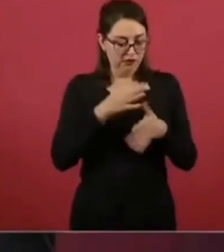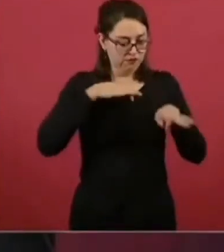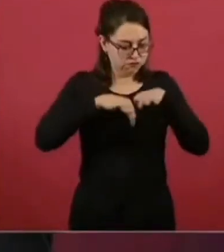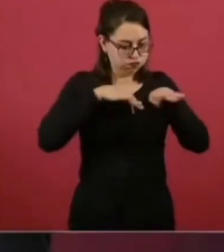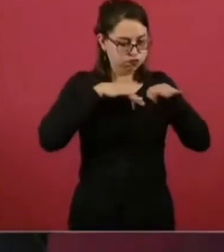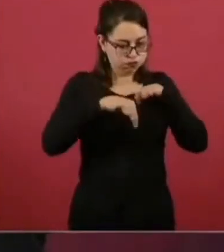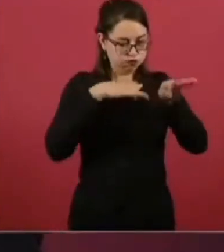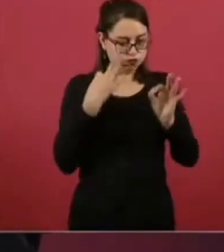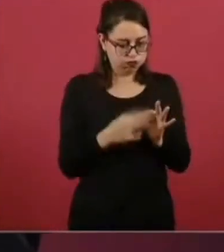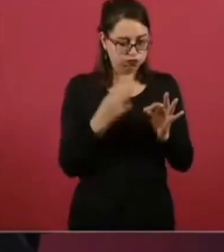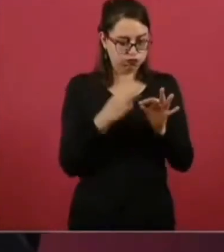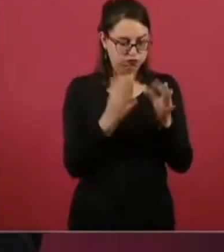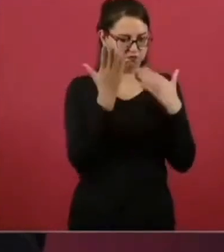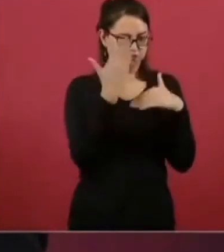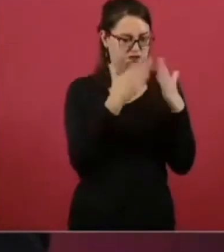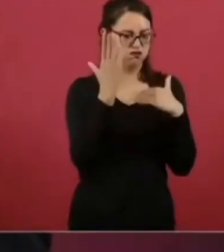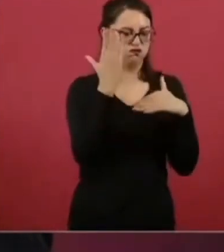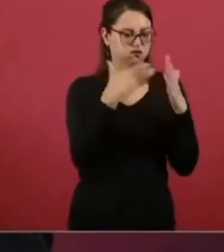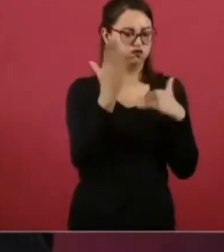No se puede llegar